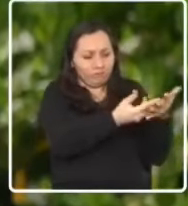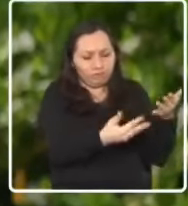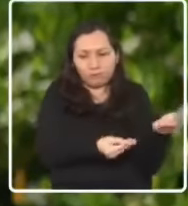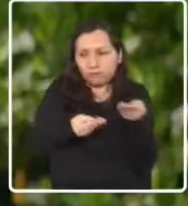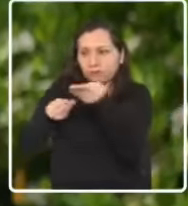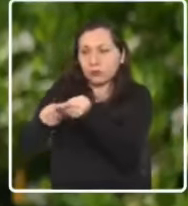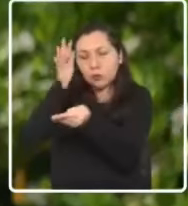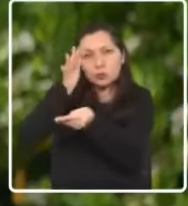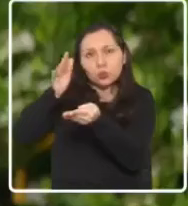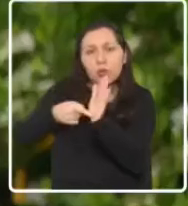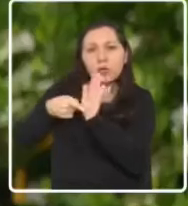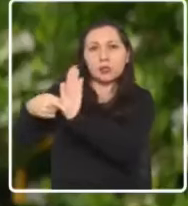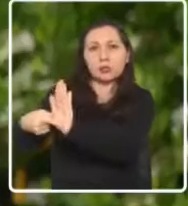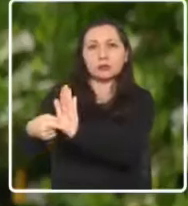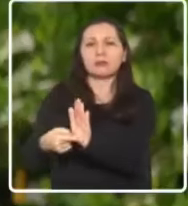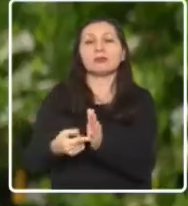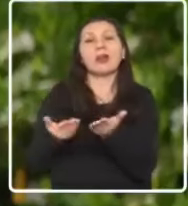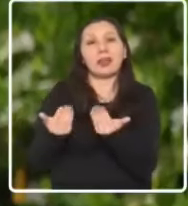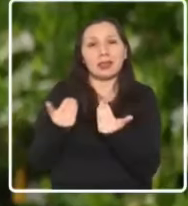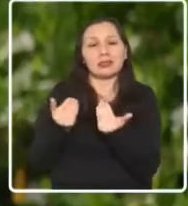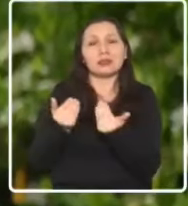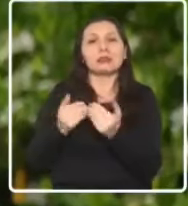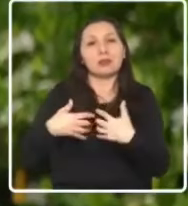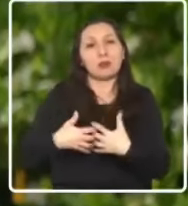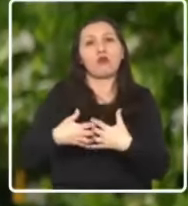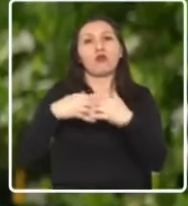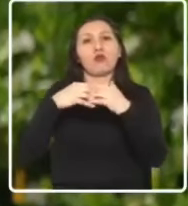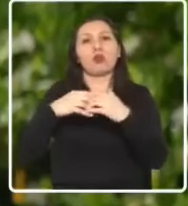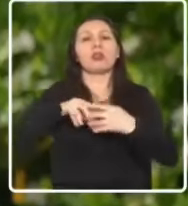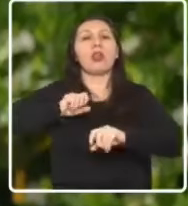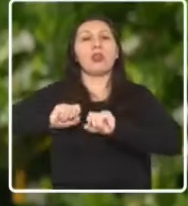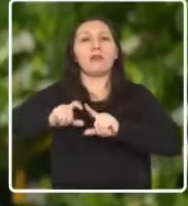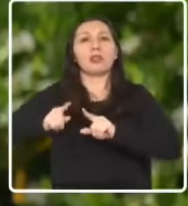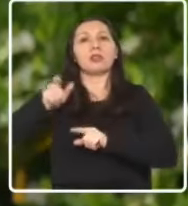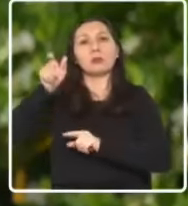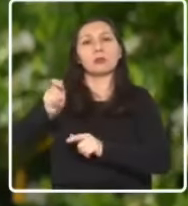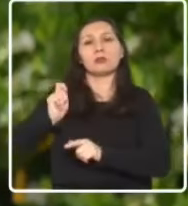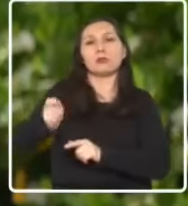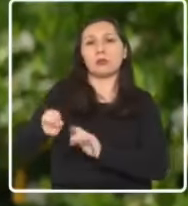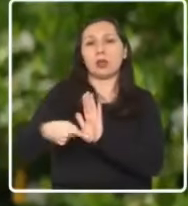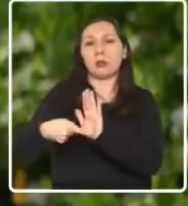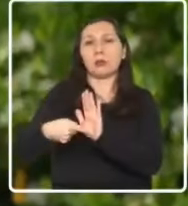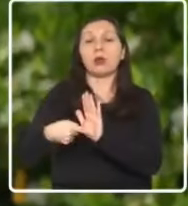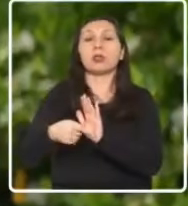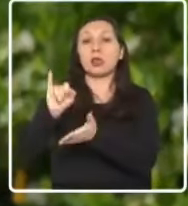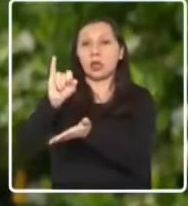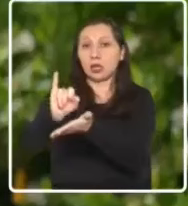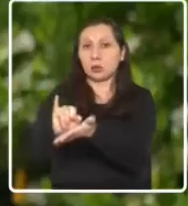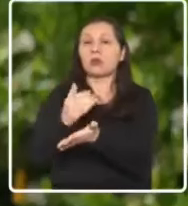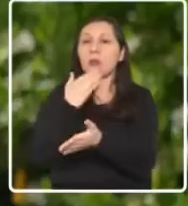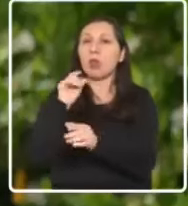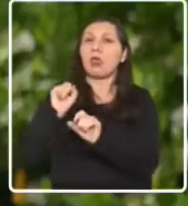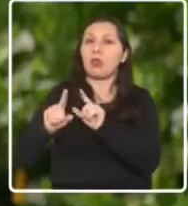sueños. ¿Qué es necesario el fortalecimiento de la Defensoría del Contribuyente, una institución que también